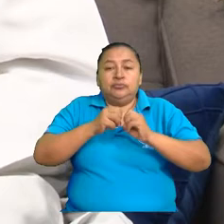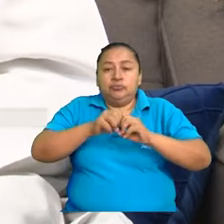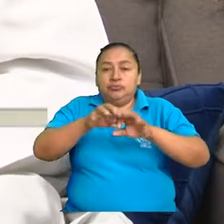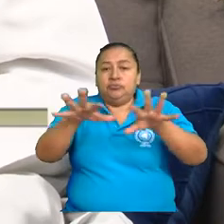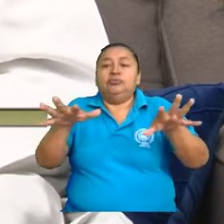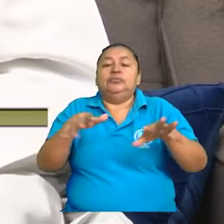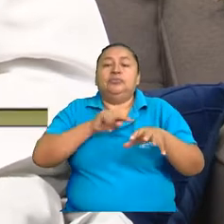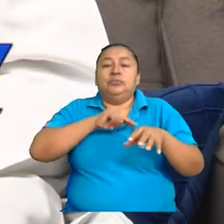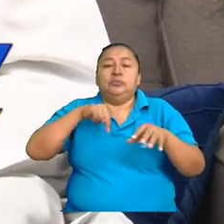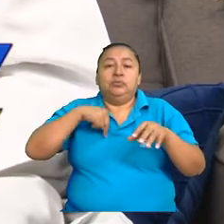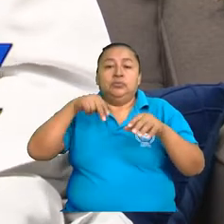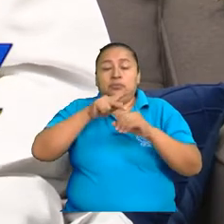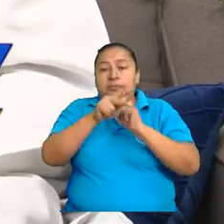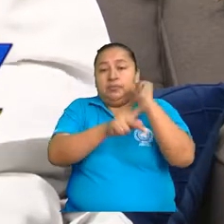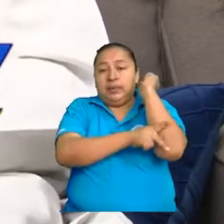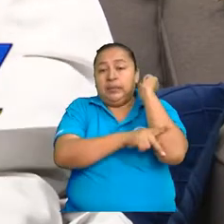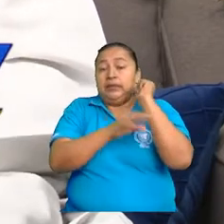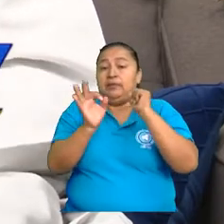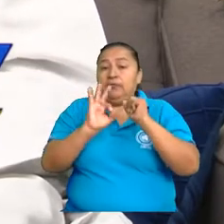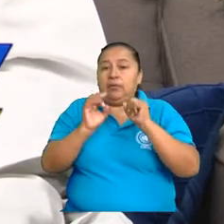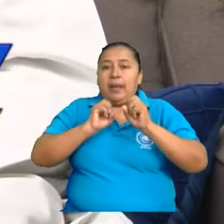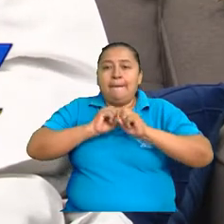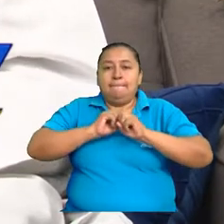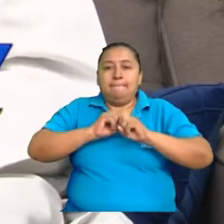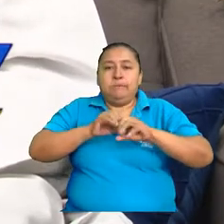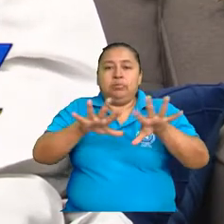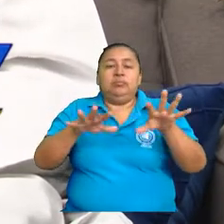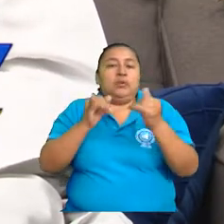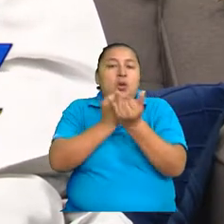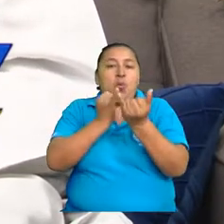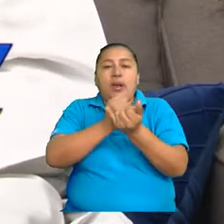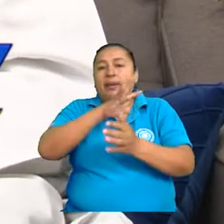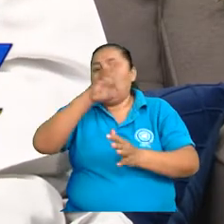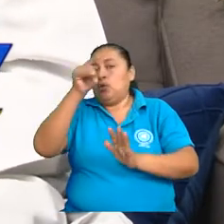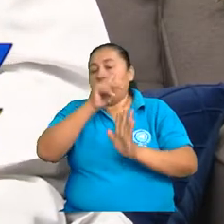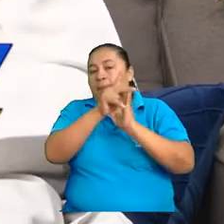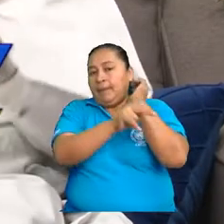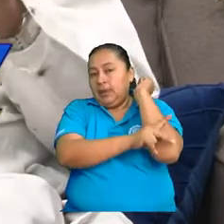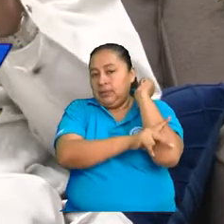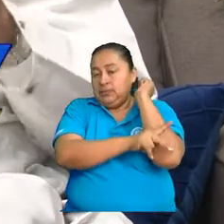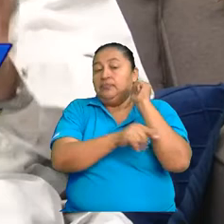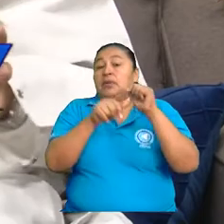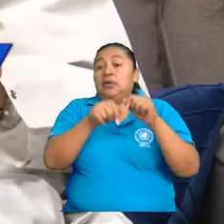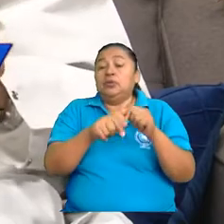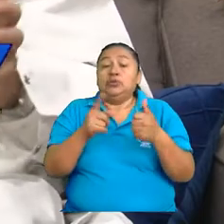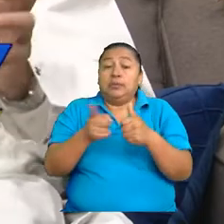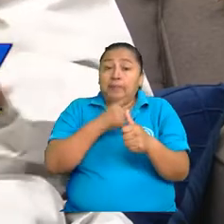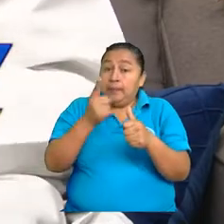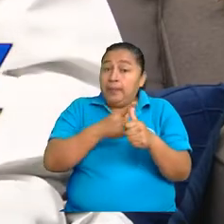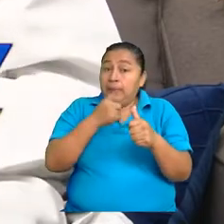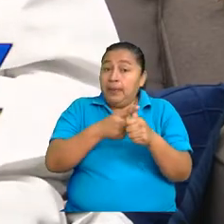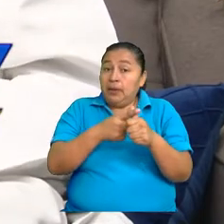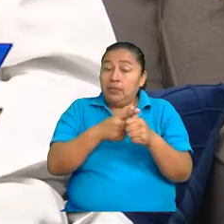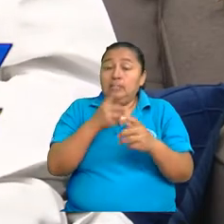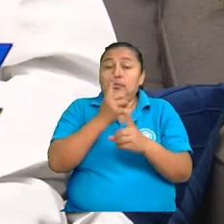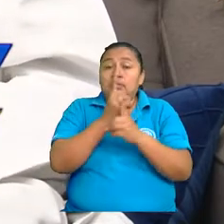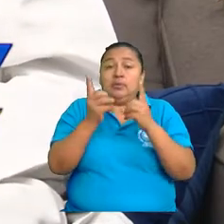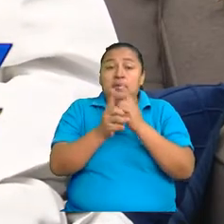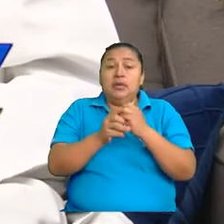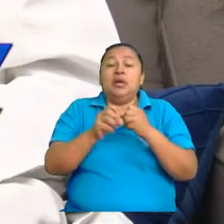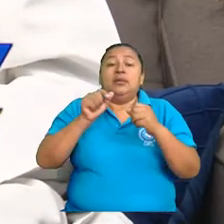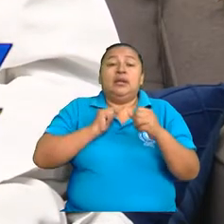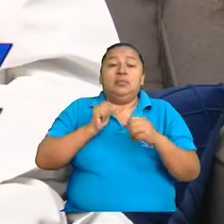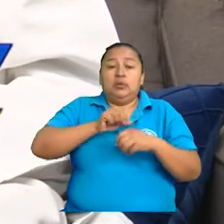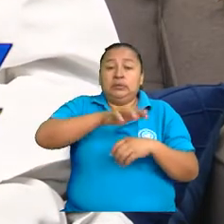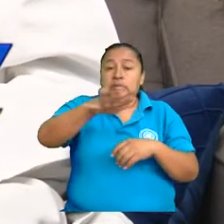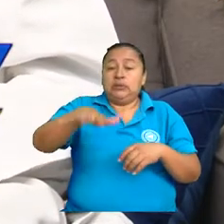virus en nuestro país de manera pandémica, como está sucediendo en otros lugares. Okay. Entonces, el primer paso, que estamos en el escenario 2,